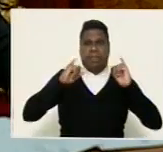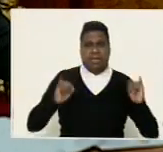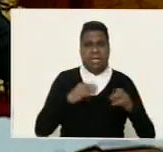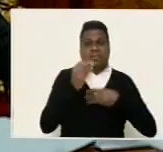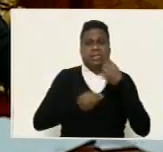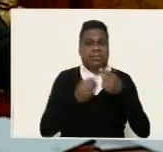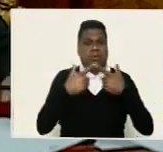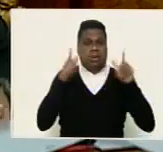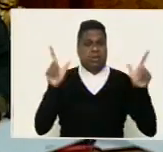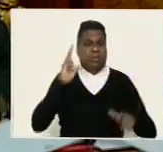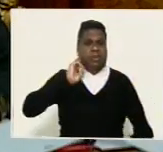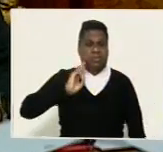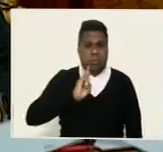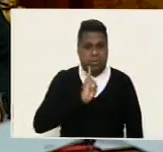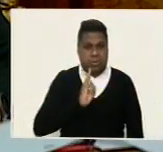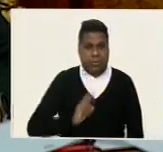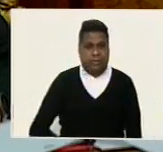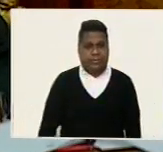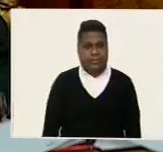Simón Bolívar,